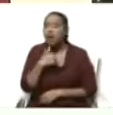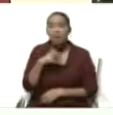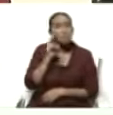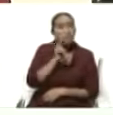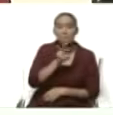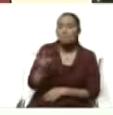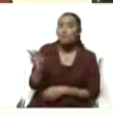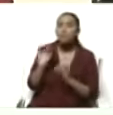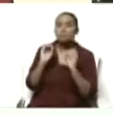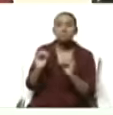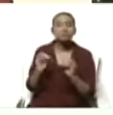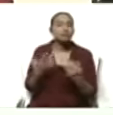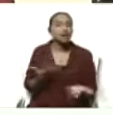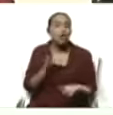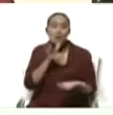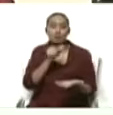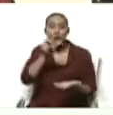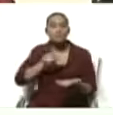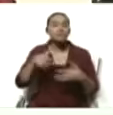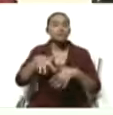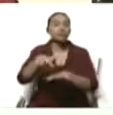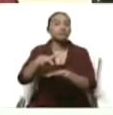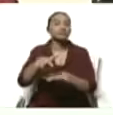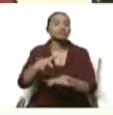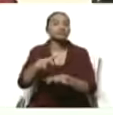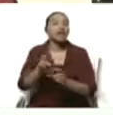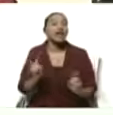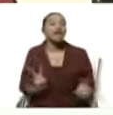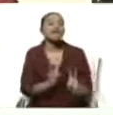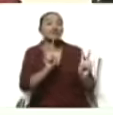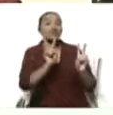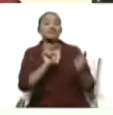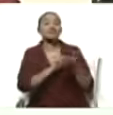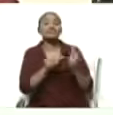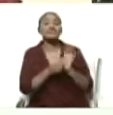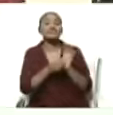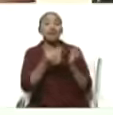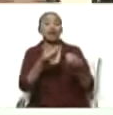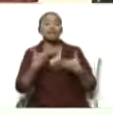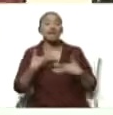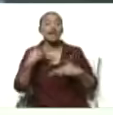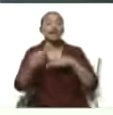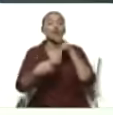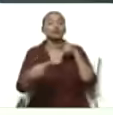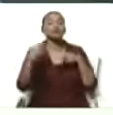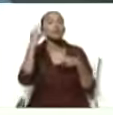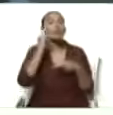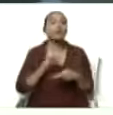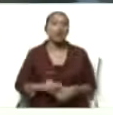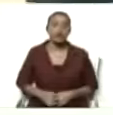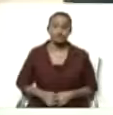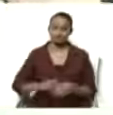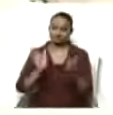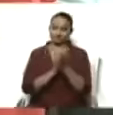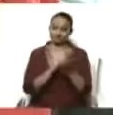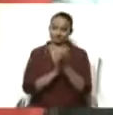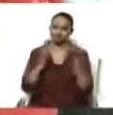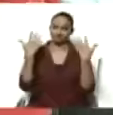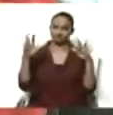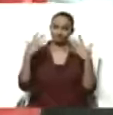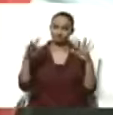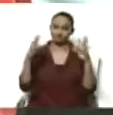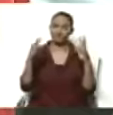no hay gente y no hay Victoria la Victoria está al lado de la Revolución bolivariana si hay alguna pregunta les